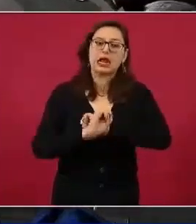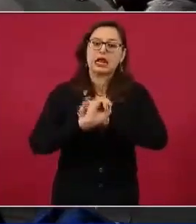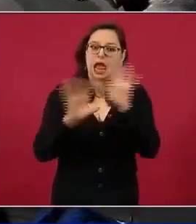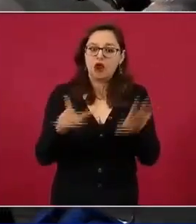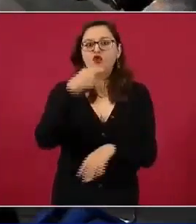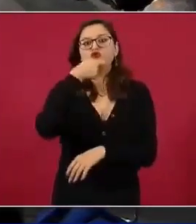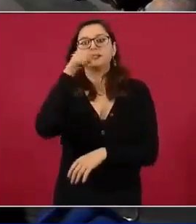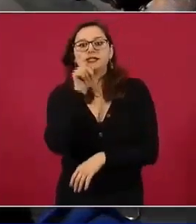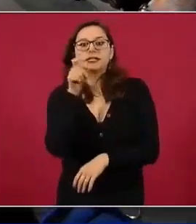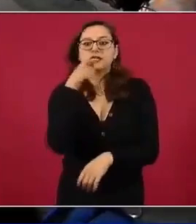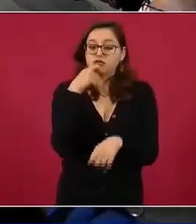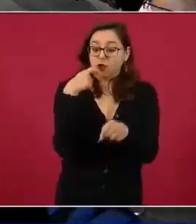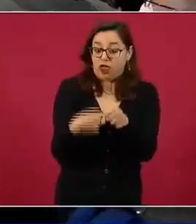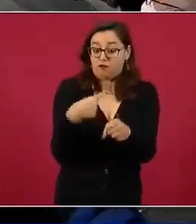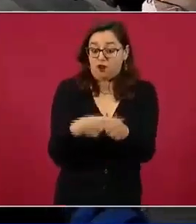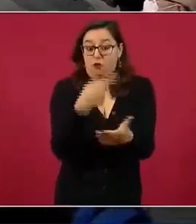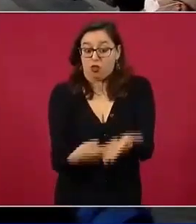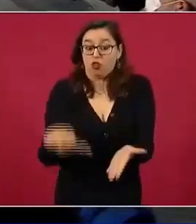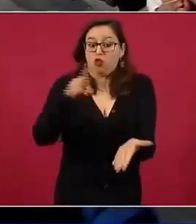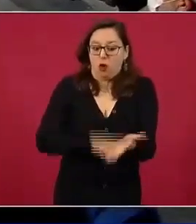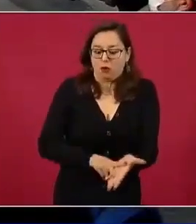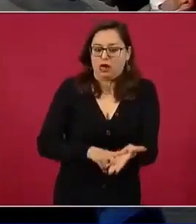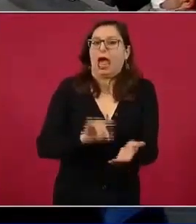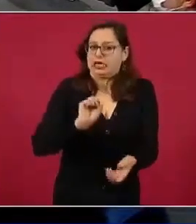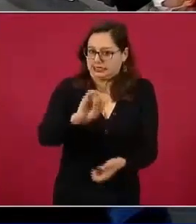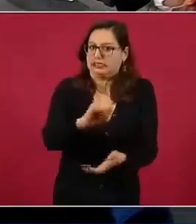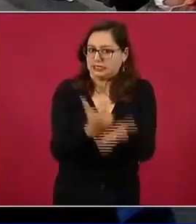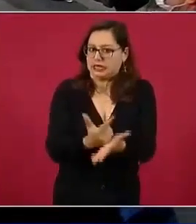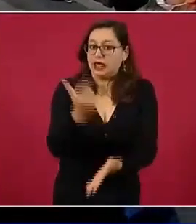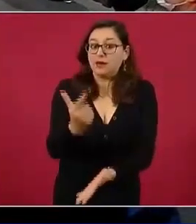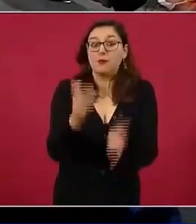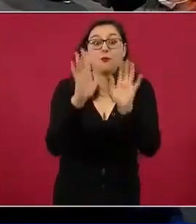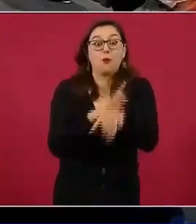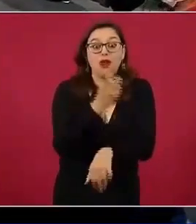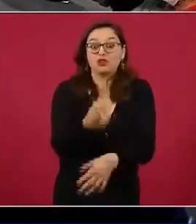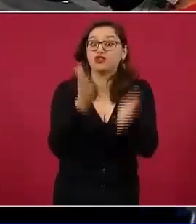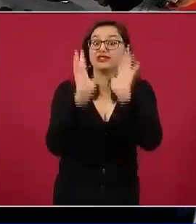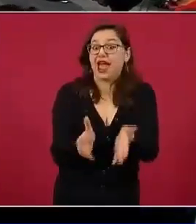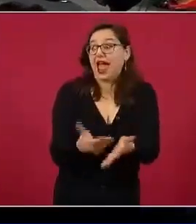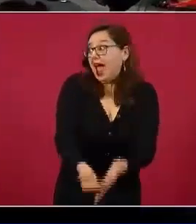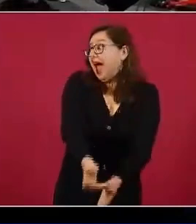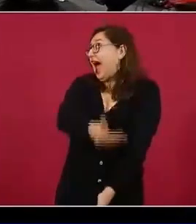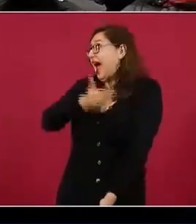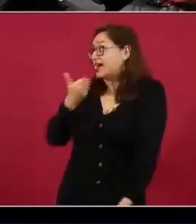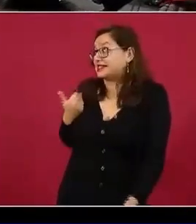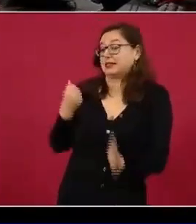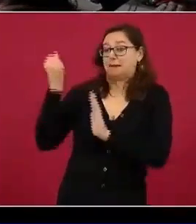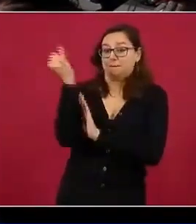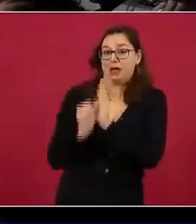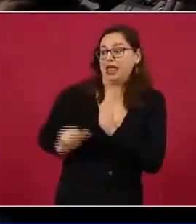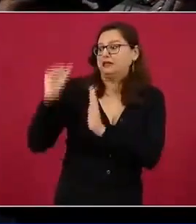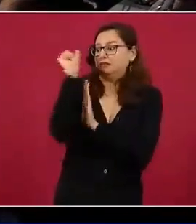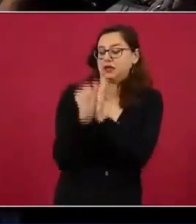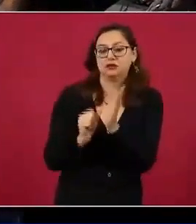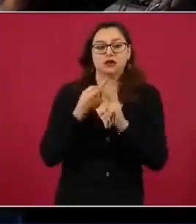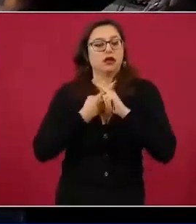vacunándoles con la vacuna contra el COVID. Ahora, por el otro lado, cualquier producto farmacéutico